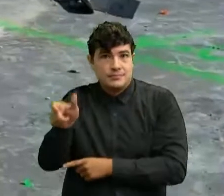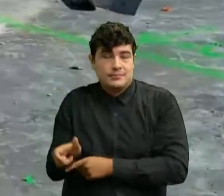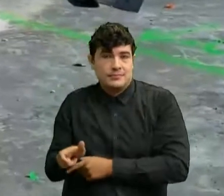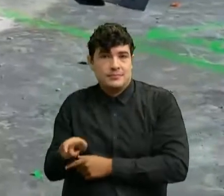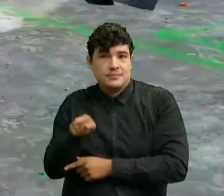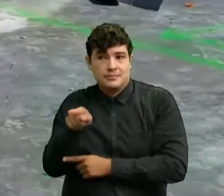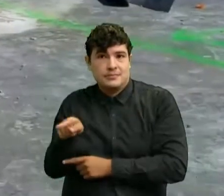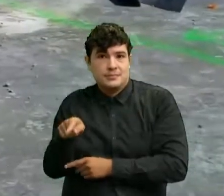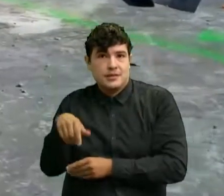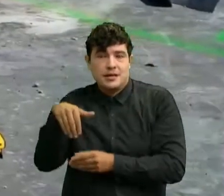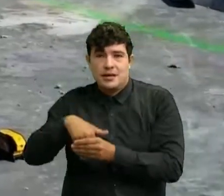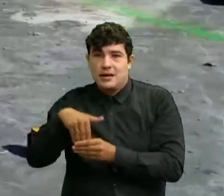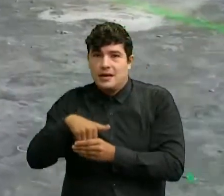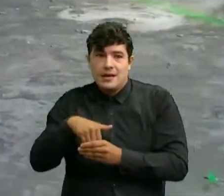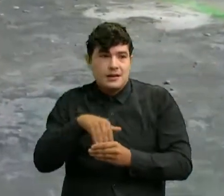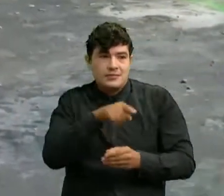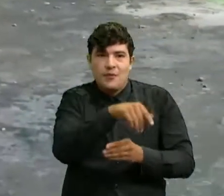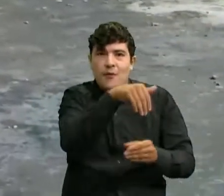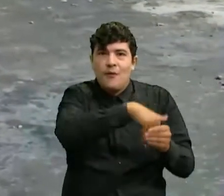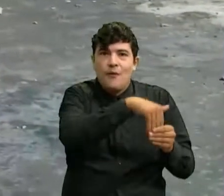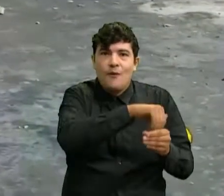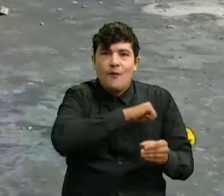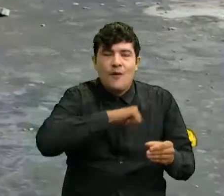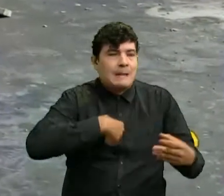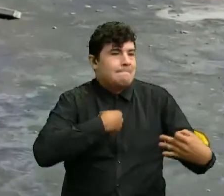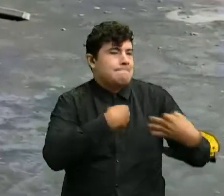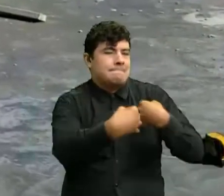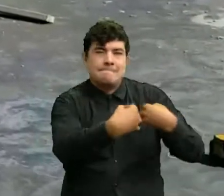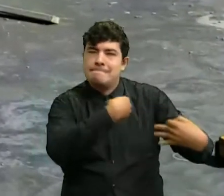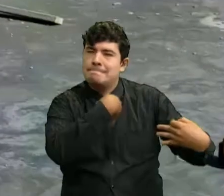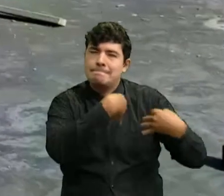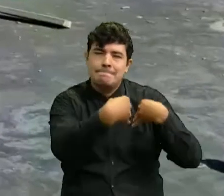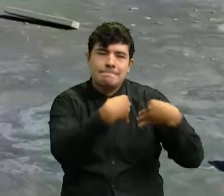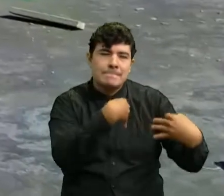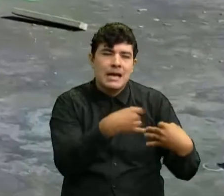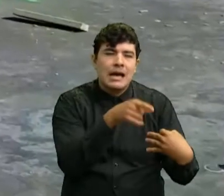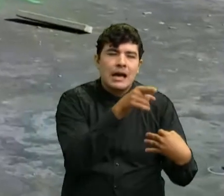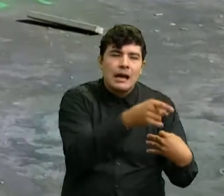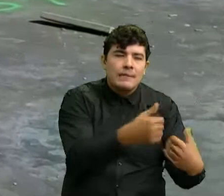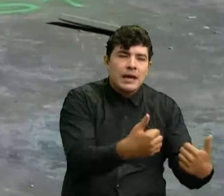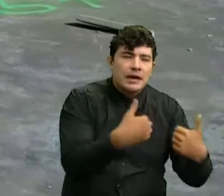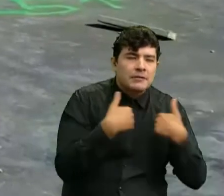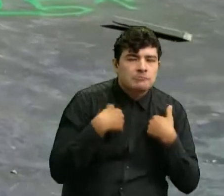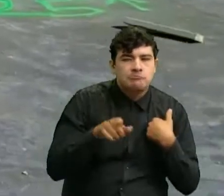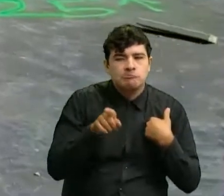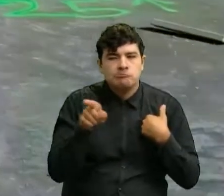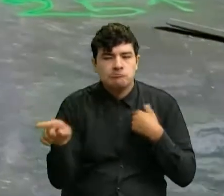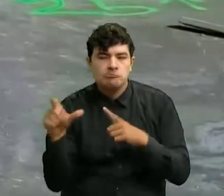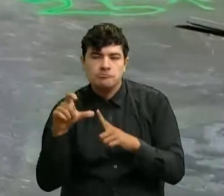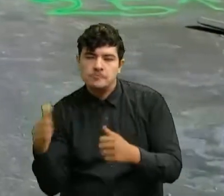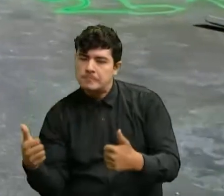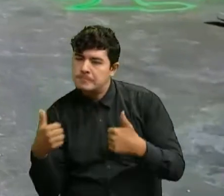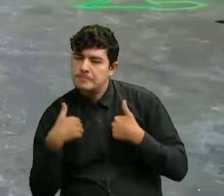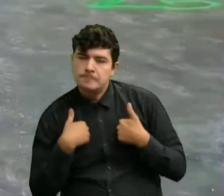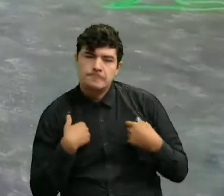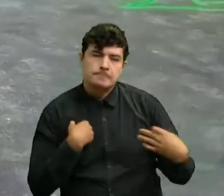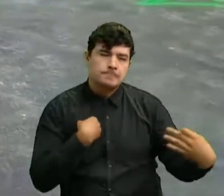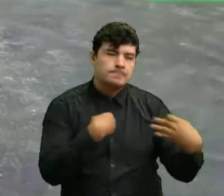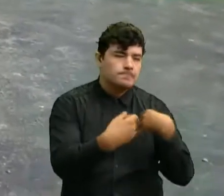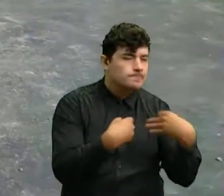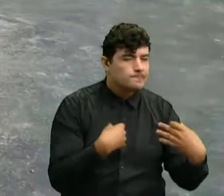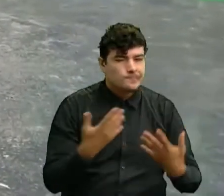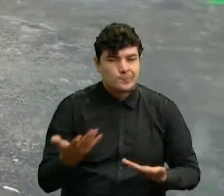incumplió con el deber de información, con la veracidad, con la orientación que